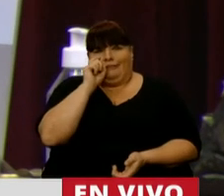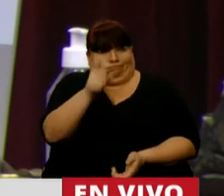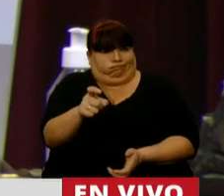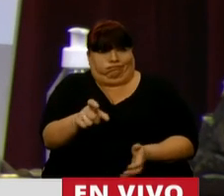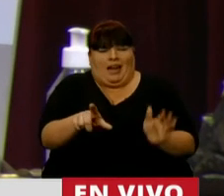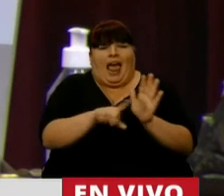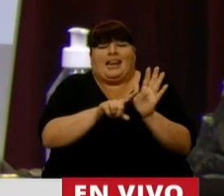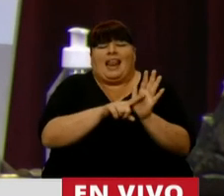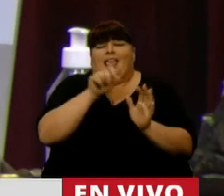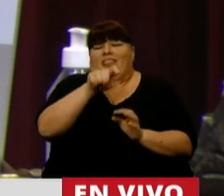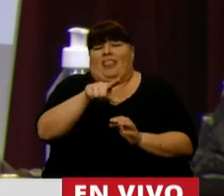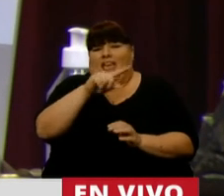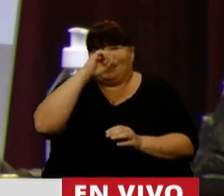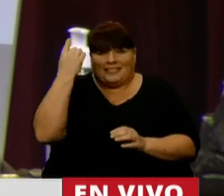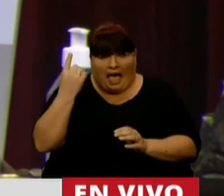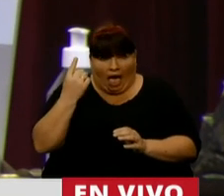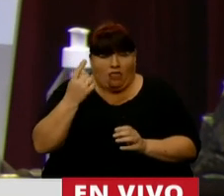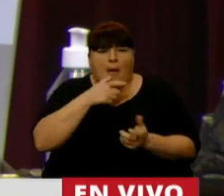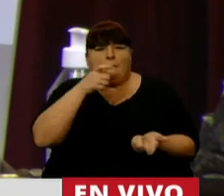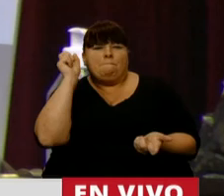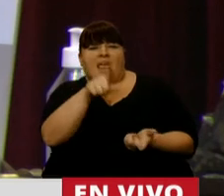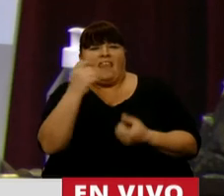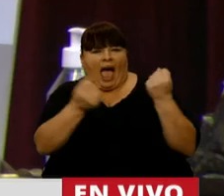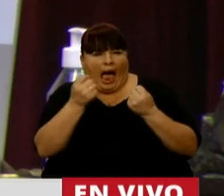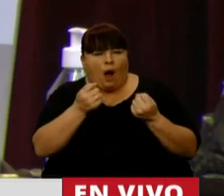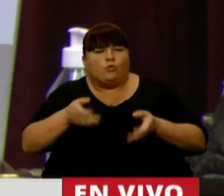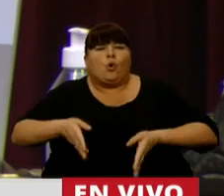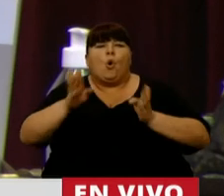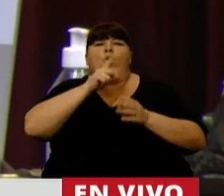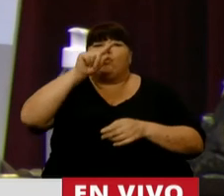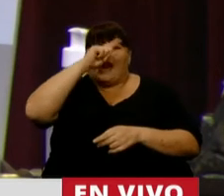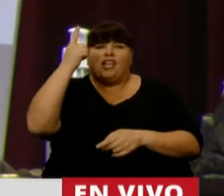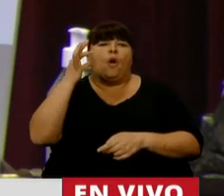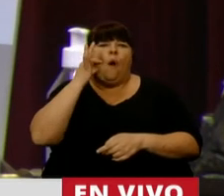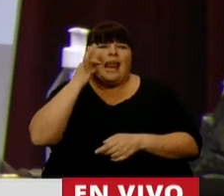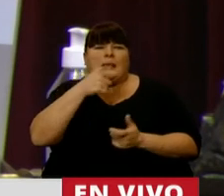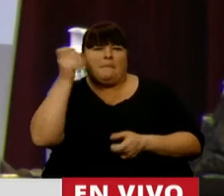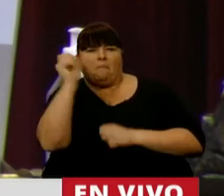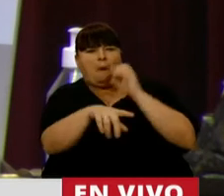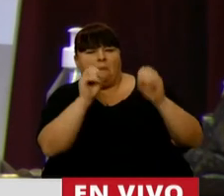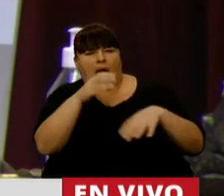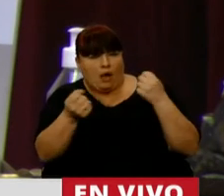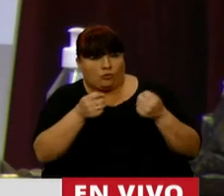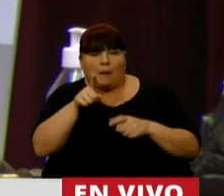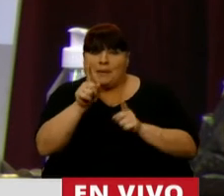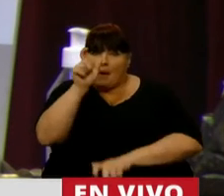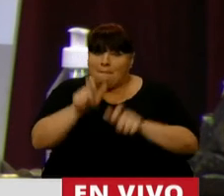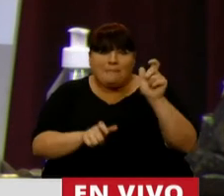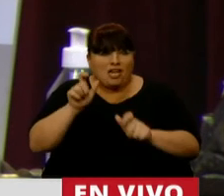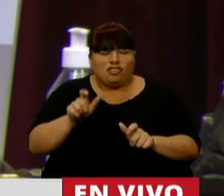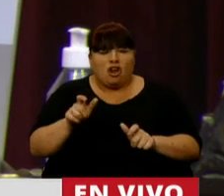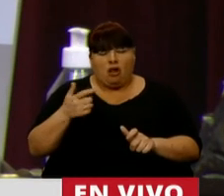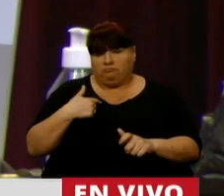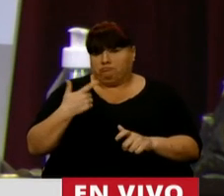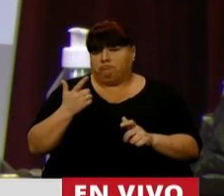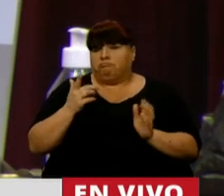las normas de nuestro Estado, apedreando vehículos en una ruta nacional, la Ruta 40, estas personas no me